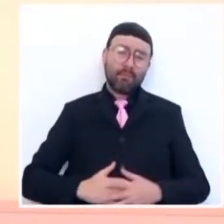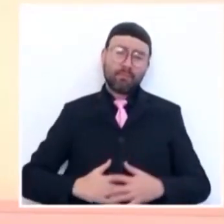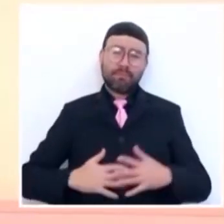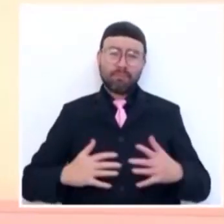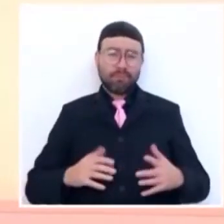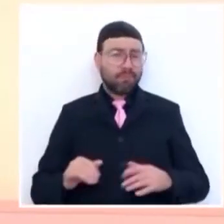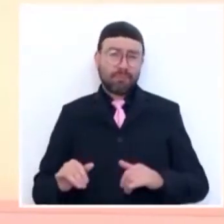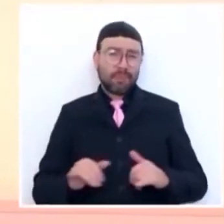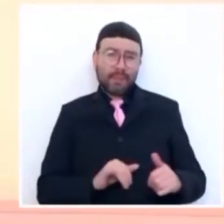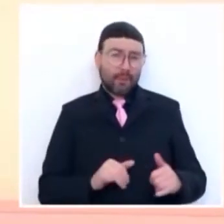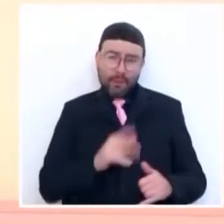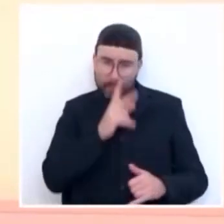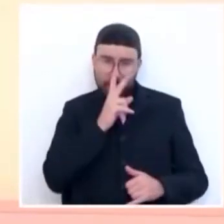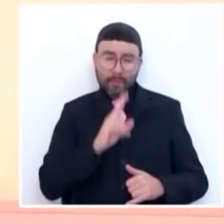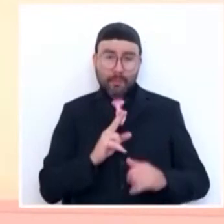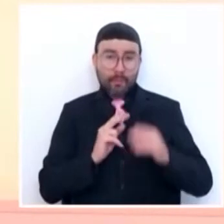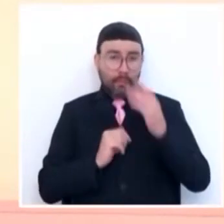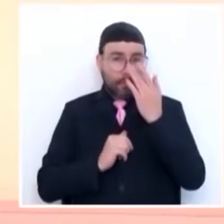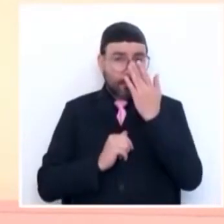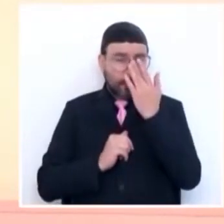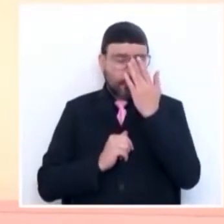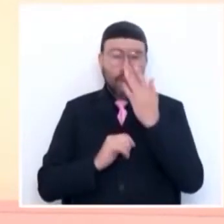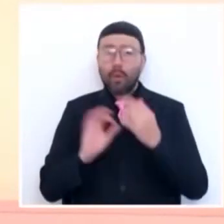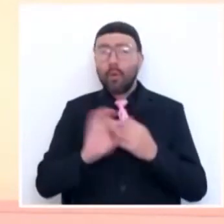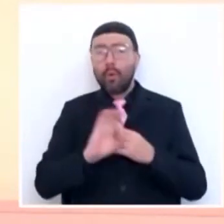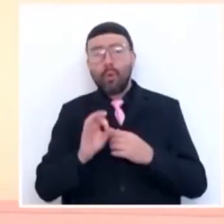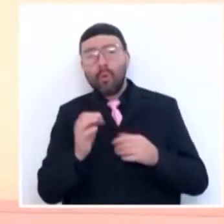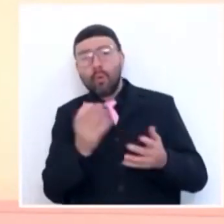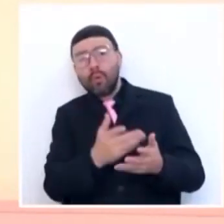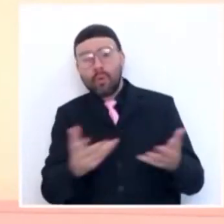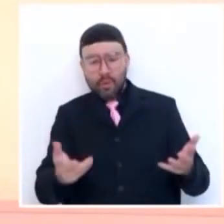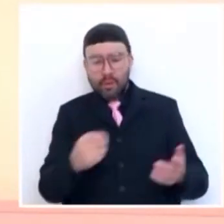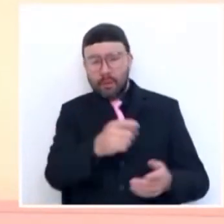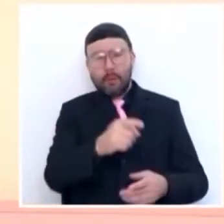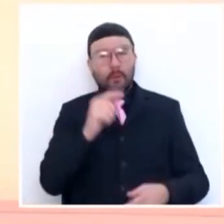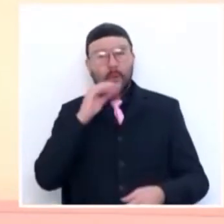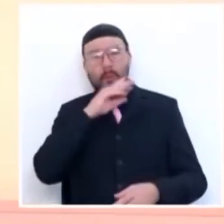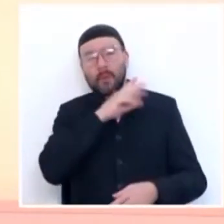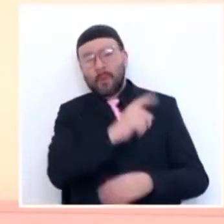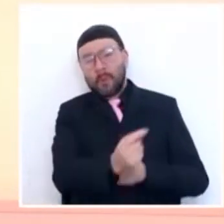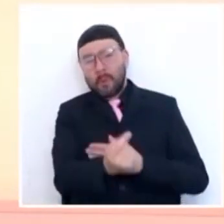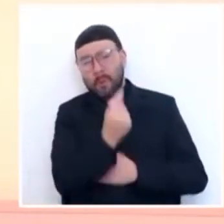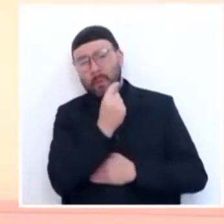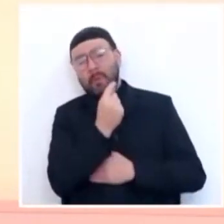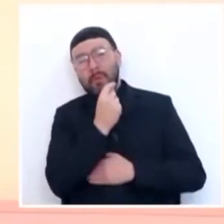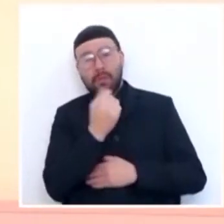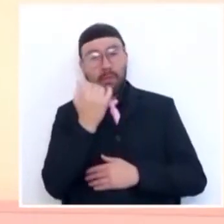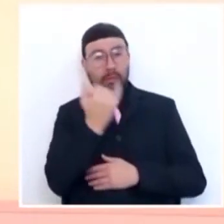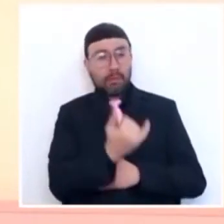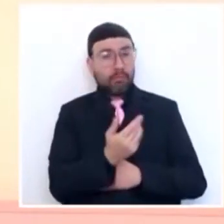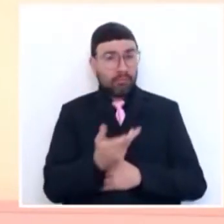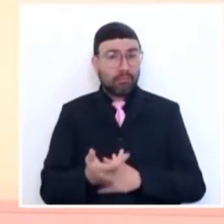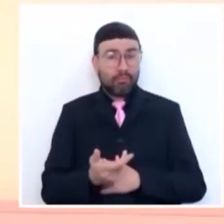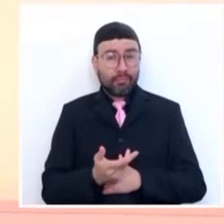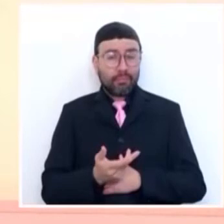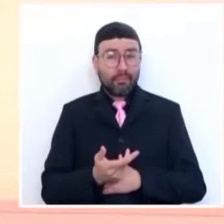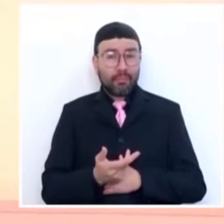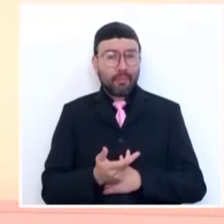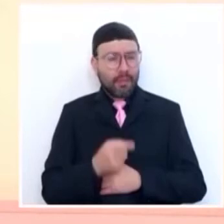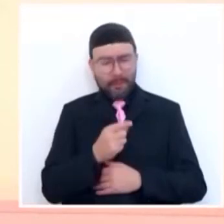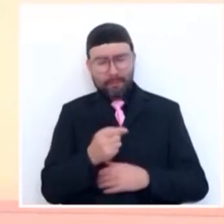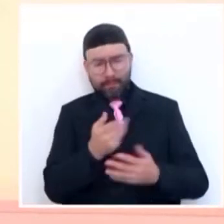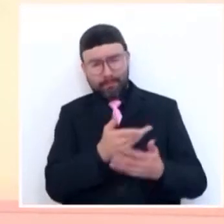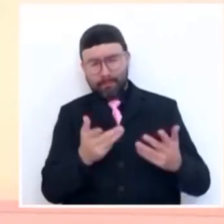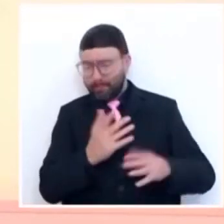lastima. Alimentos como los insultos, la maledicencia, deben